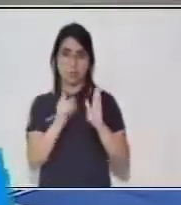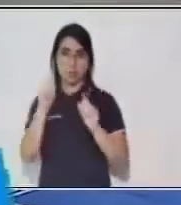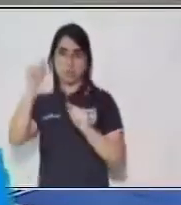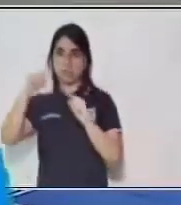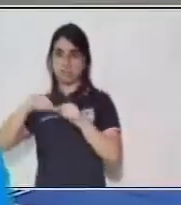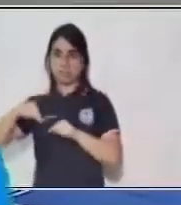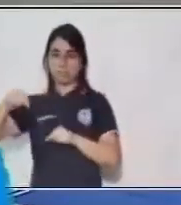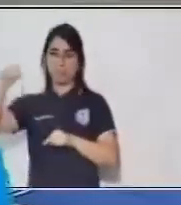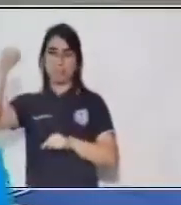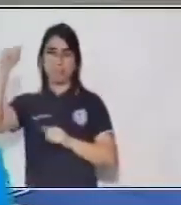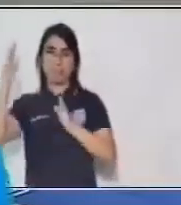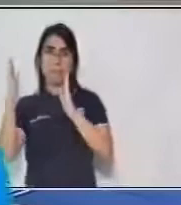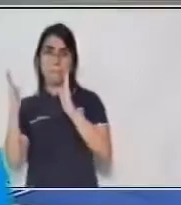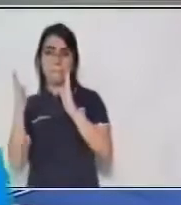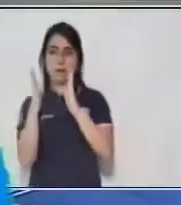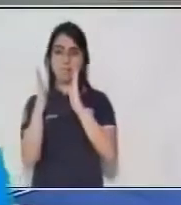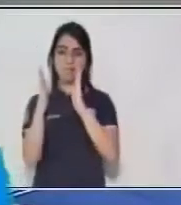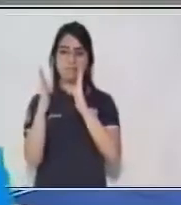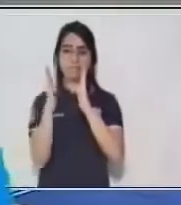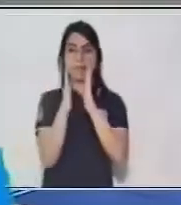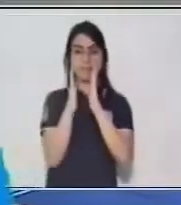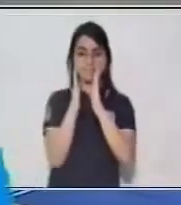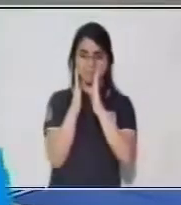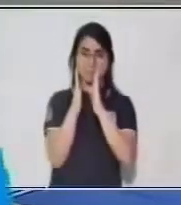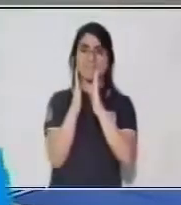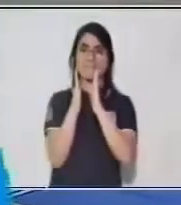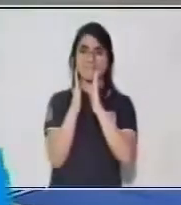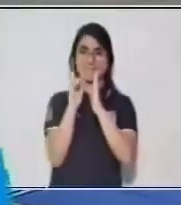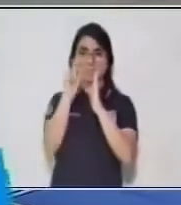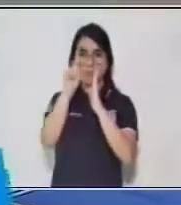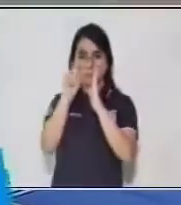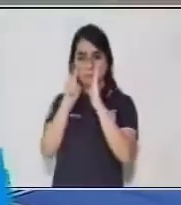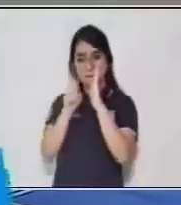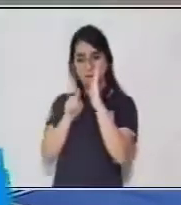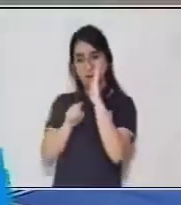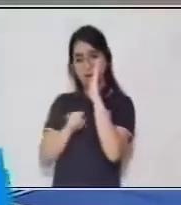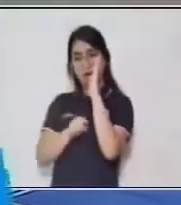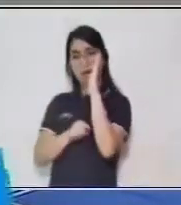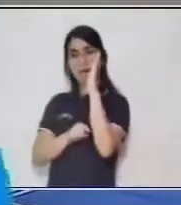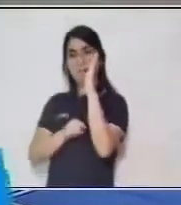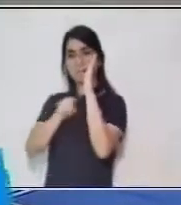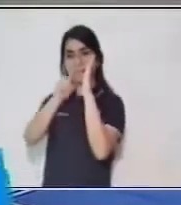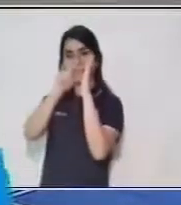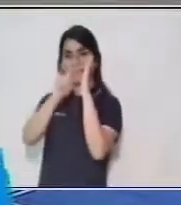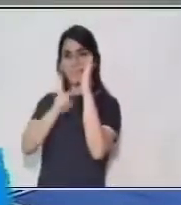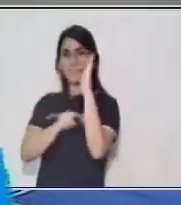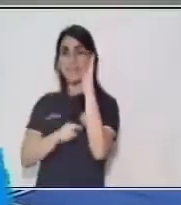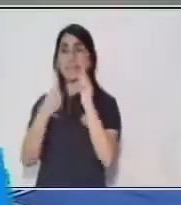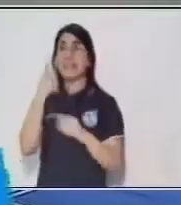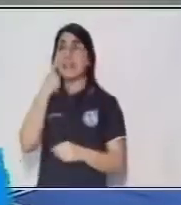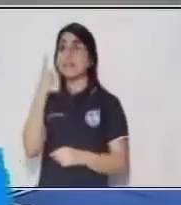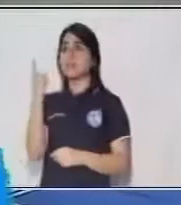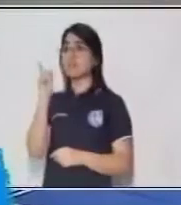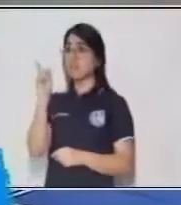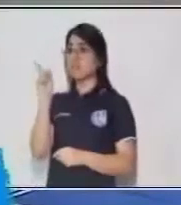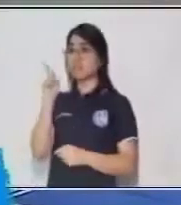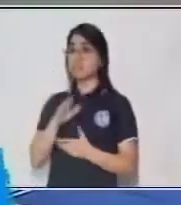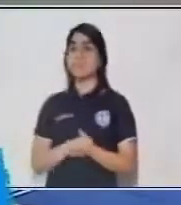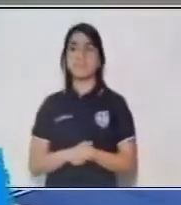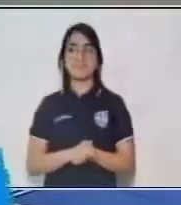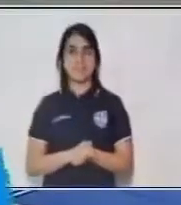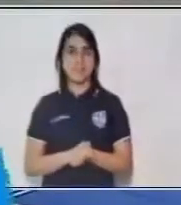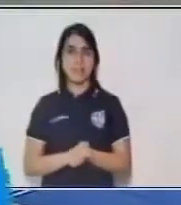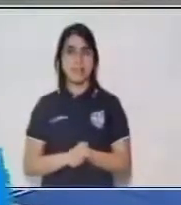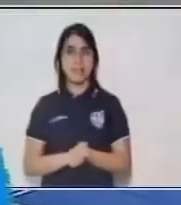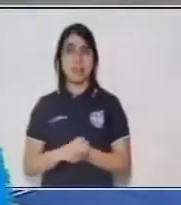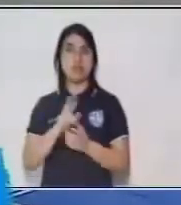¿Sí? Si te das cuenta, se corrió 2 espacios porque esta es la función 3x más